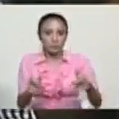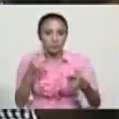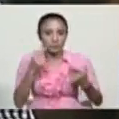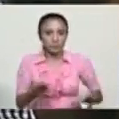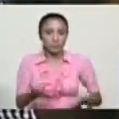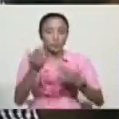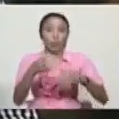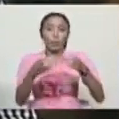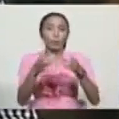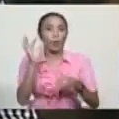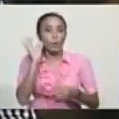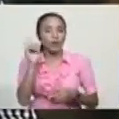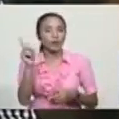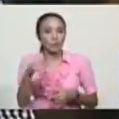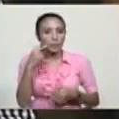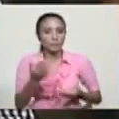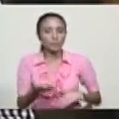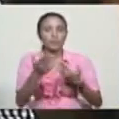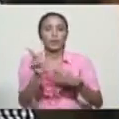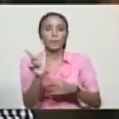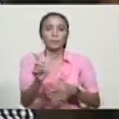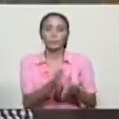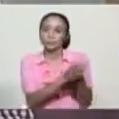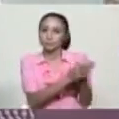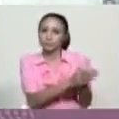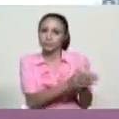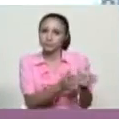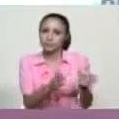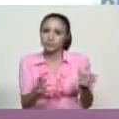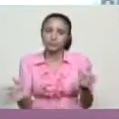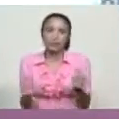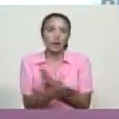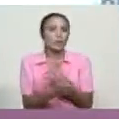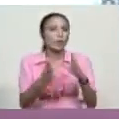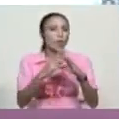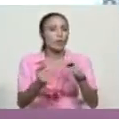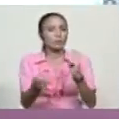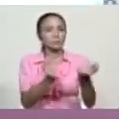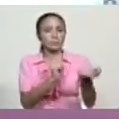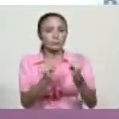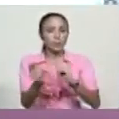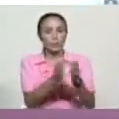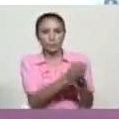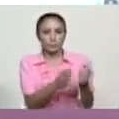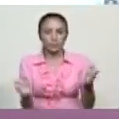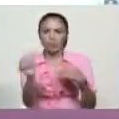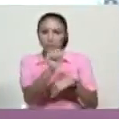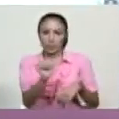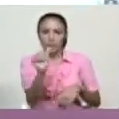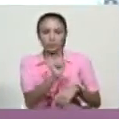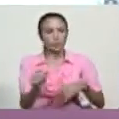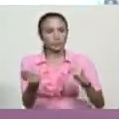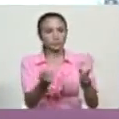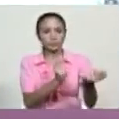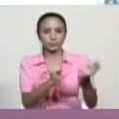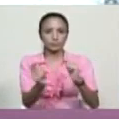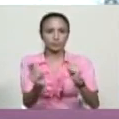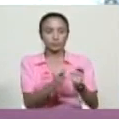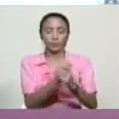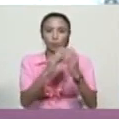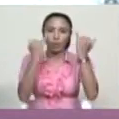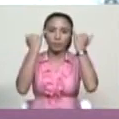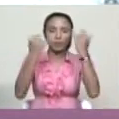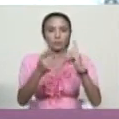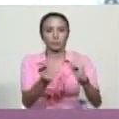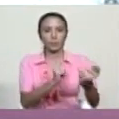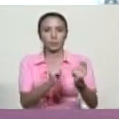Mujeres de la JPSUB. Continúa las deliberaciones en los próximos días y